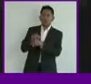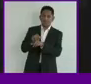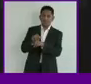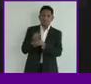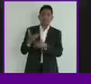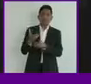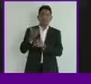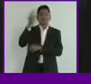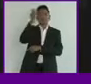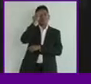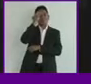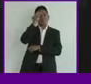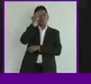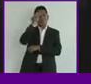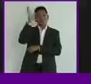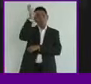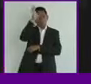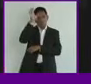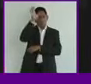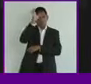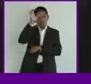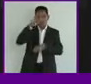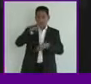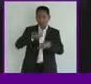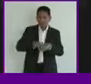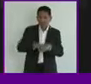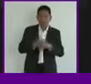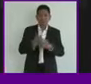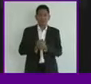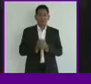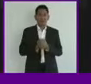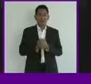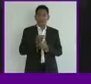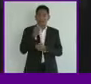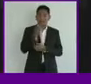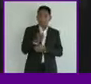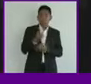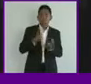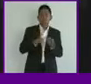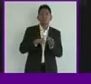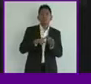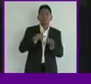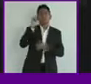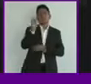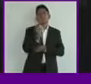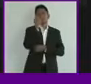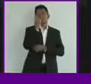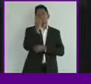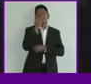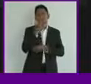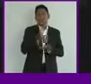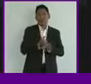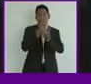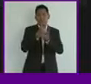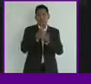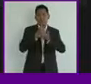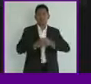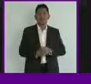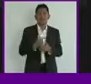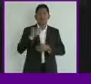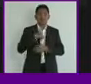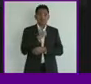este conocimiento lo ofrece hoy en día la tecnología. Debemos tener en cuenta que para una correcta participación en la democracia debemos tener una